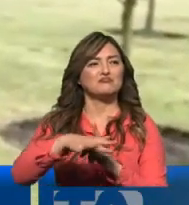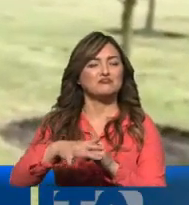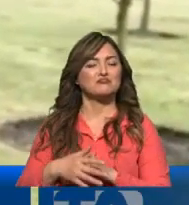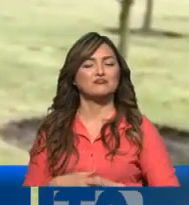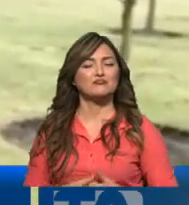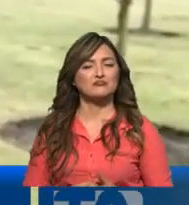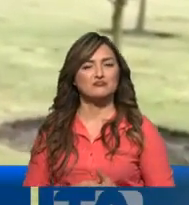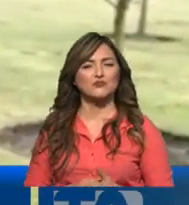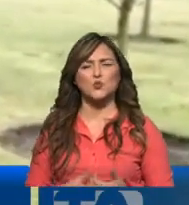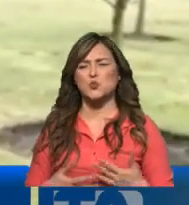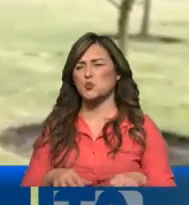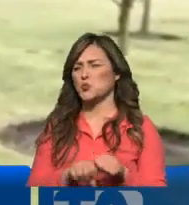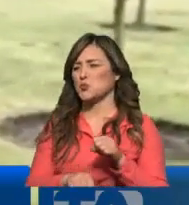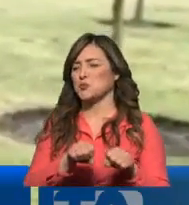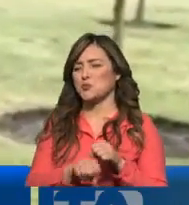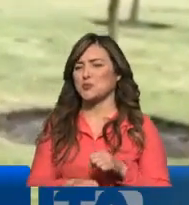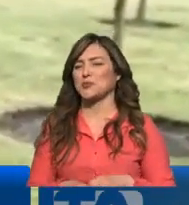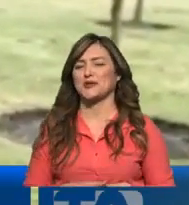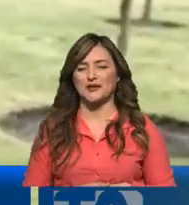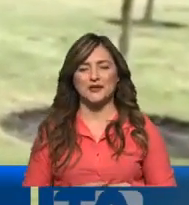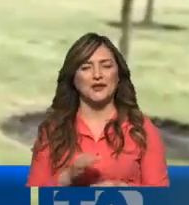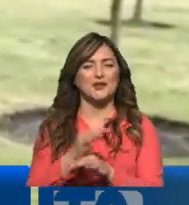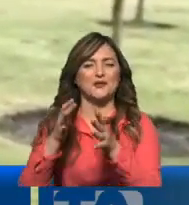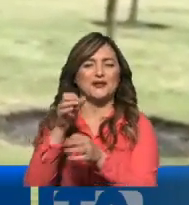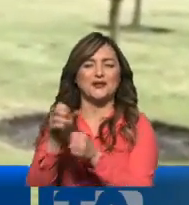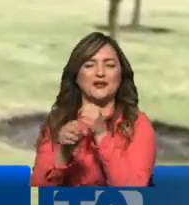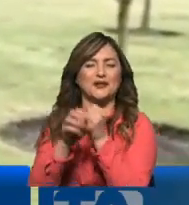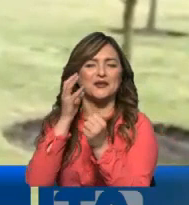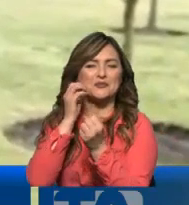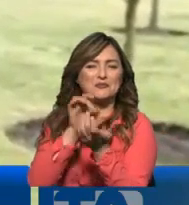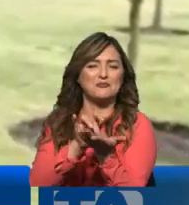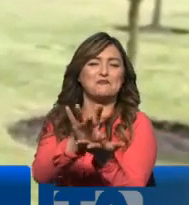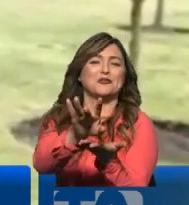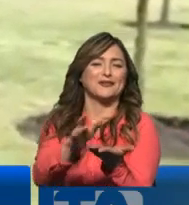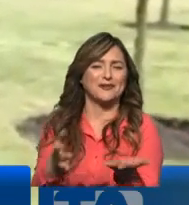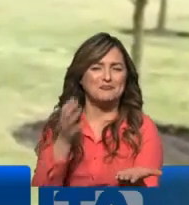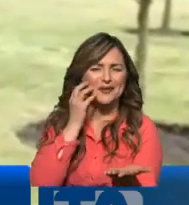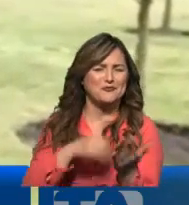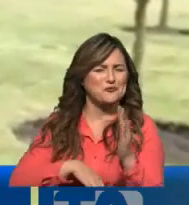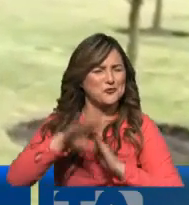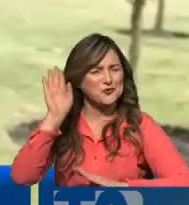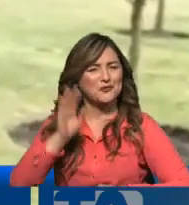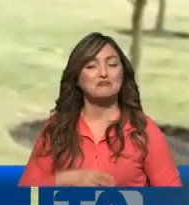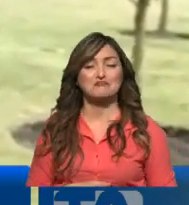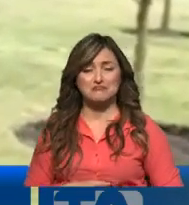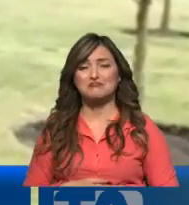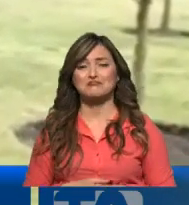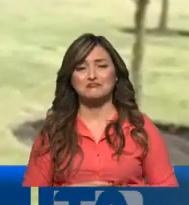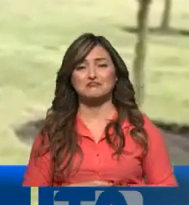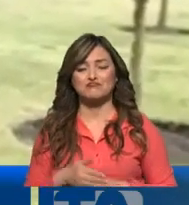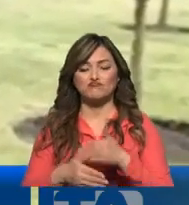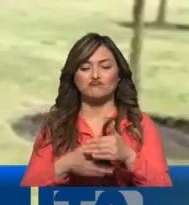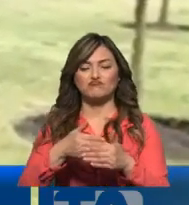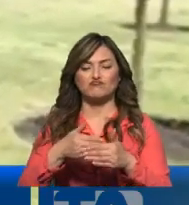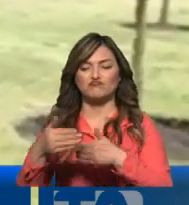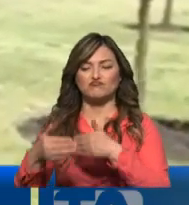totalmente desmantelada. Hay funcionarios de muchos años de experiencia que han sido removidos y todos estos procesos que se han venido manejando